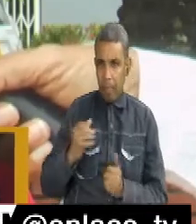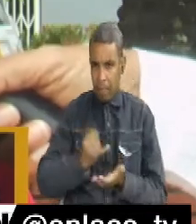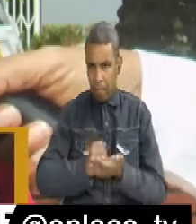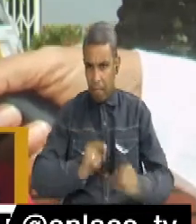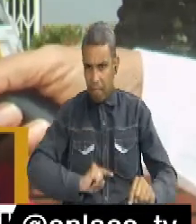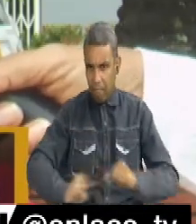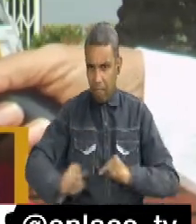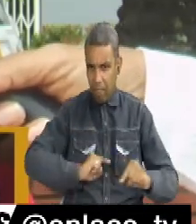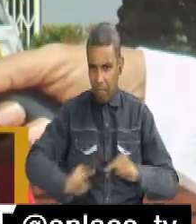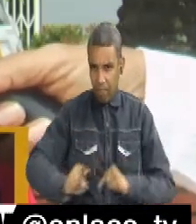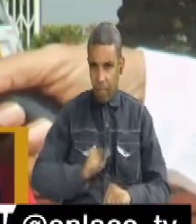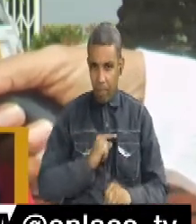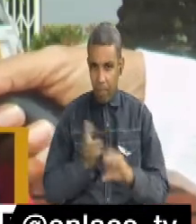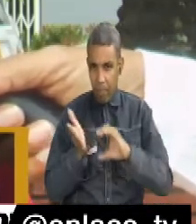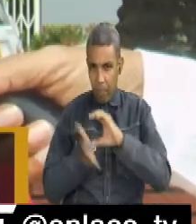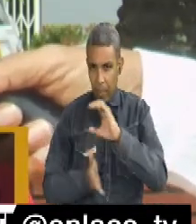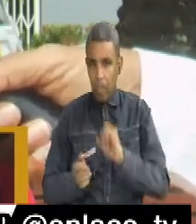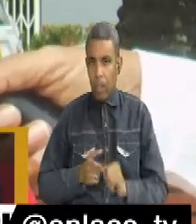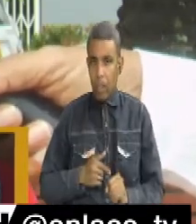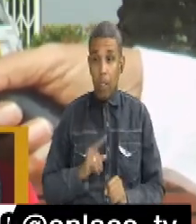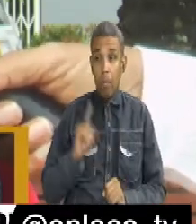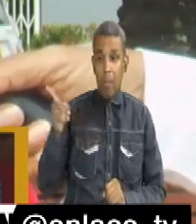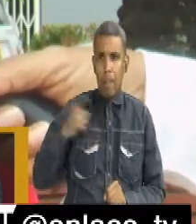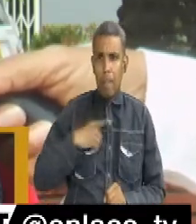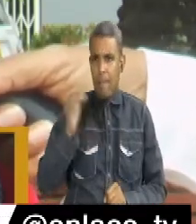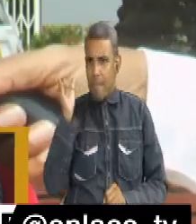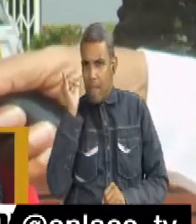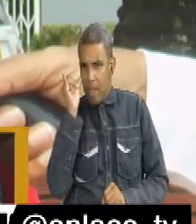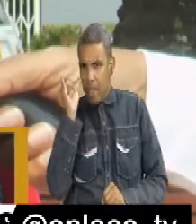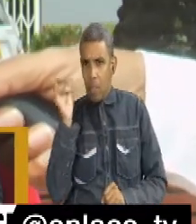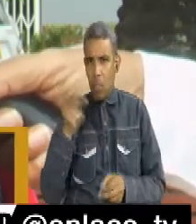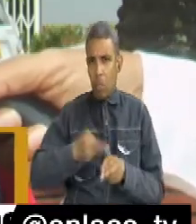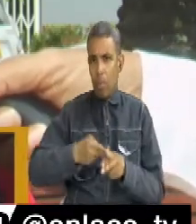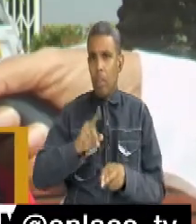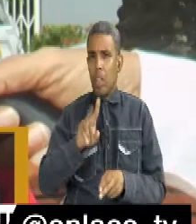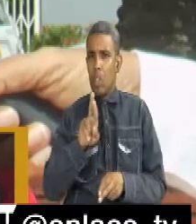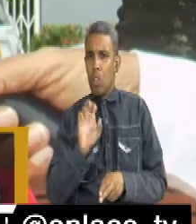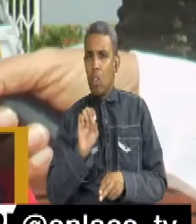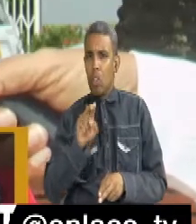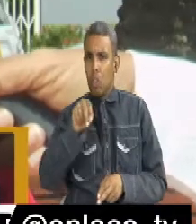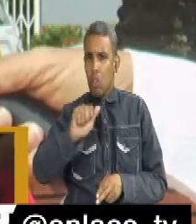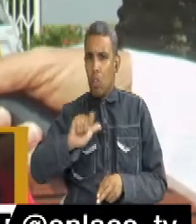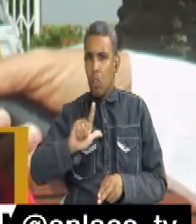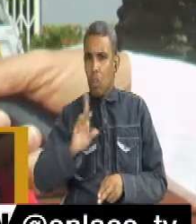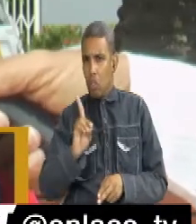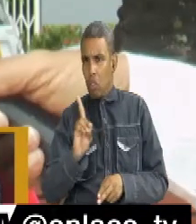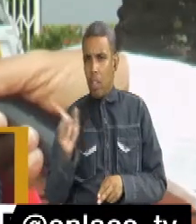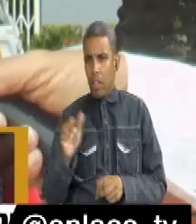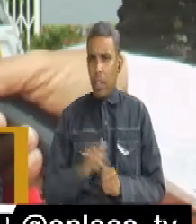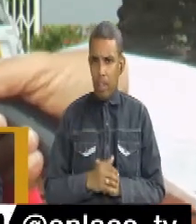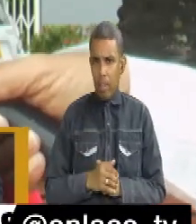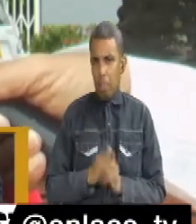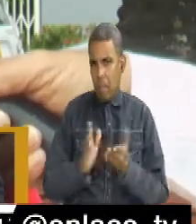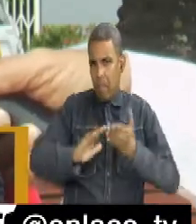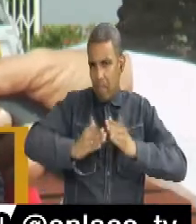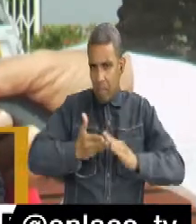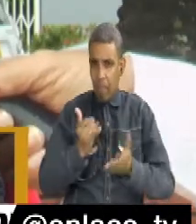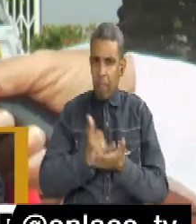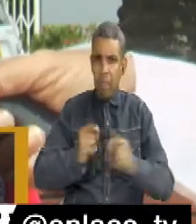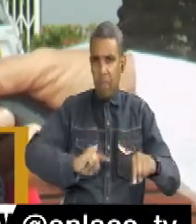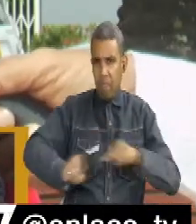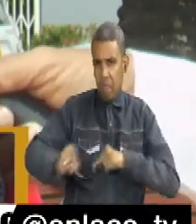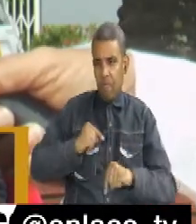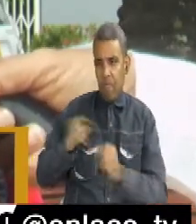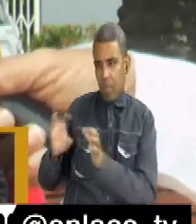barranqueño, el ingeniero Ronald Chinchilla, en conjunto con la Junta de Acción Comunal, vamos a hacer